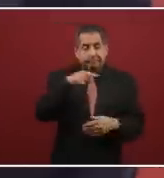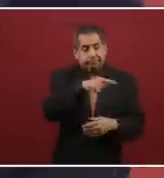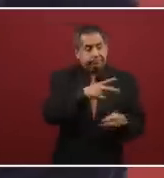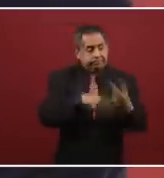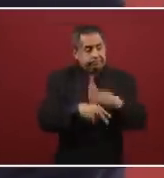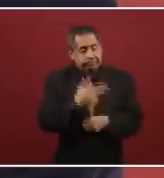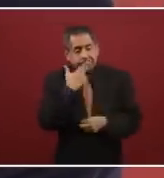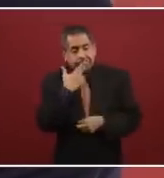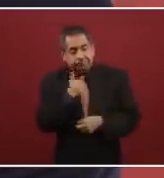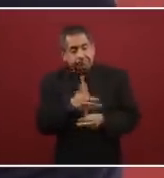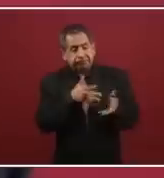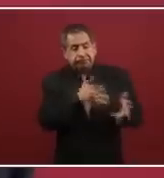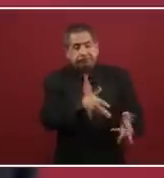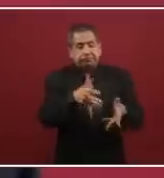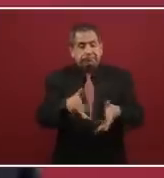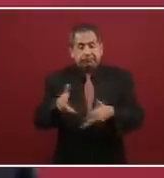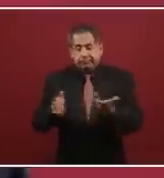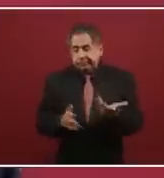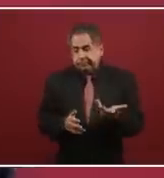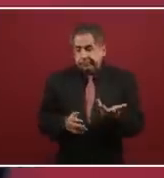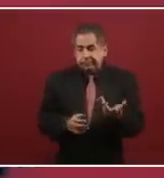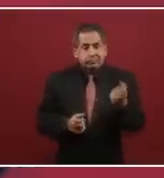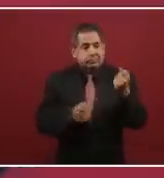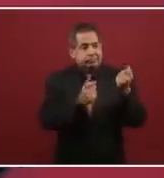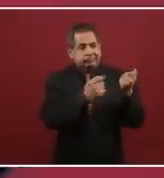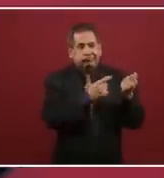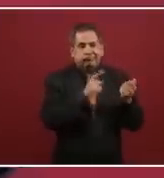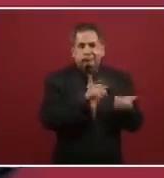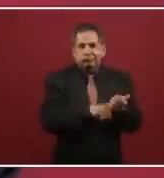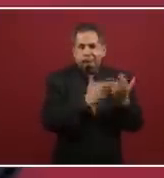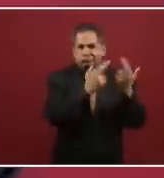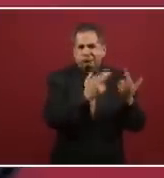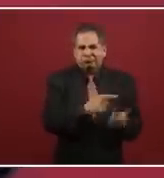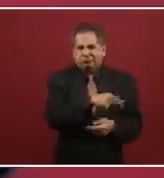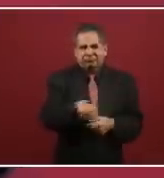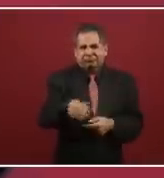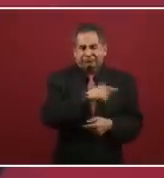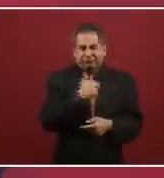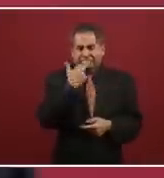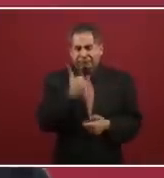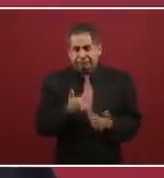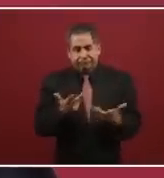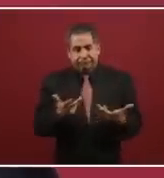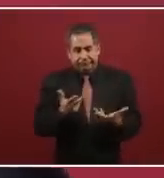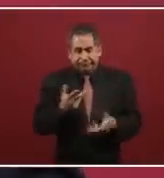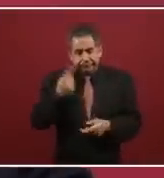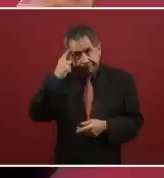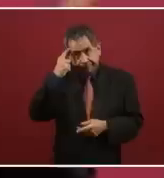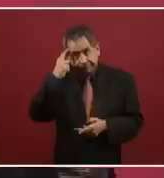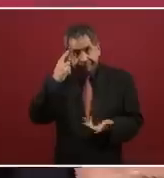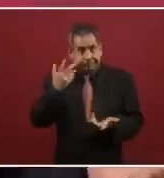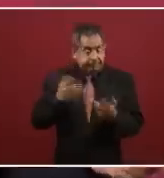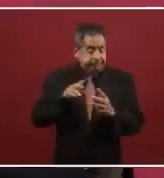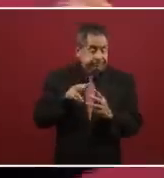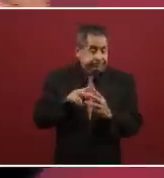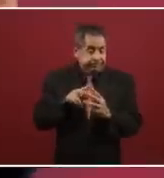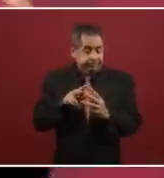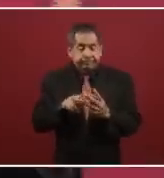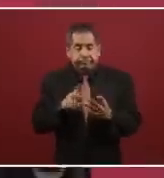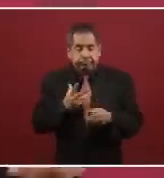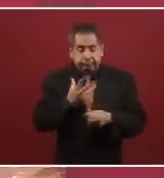improductivo, es decir, algunas en ruinas por completo. Entonces, hay que